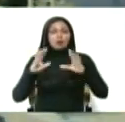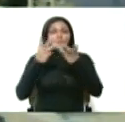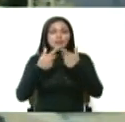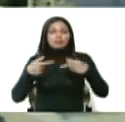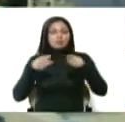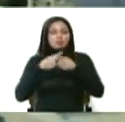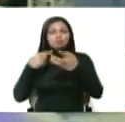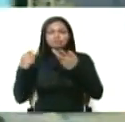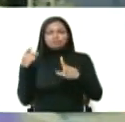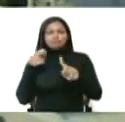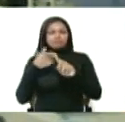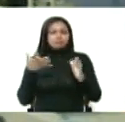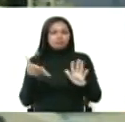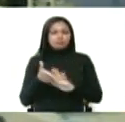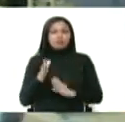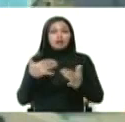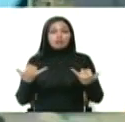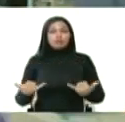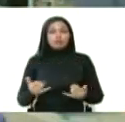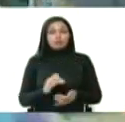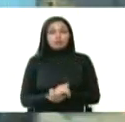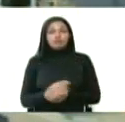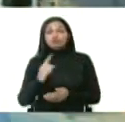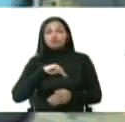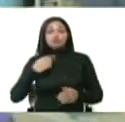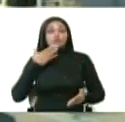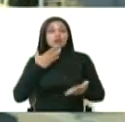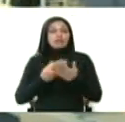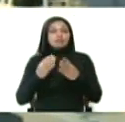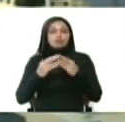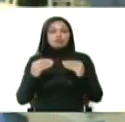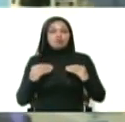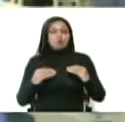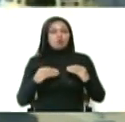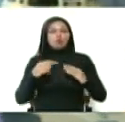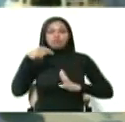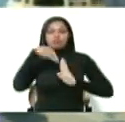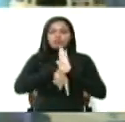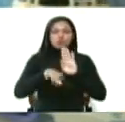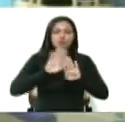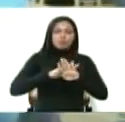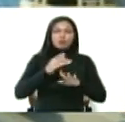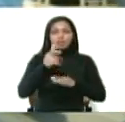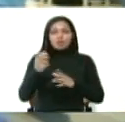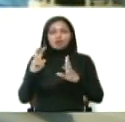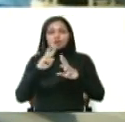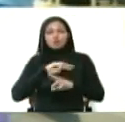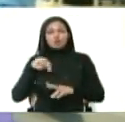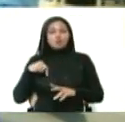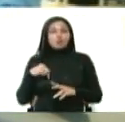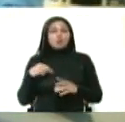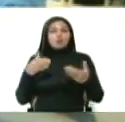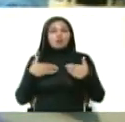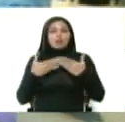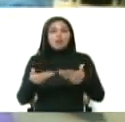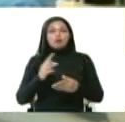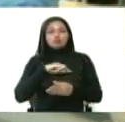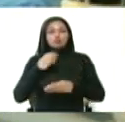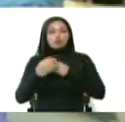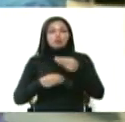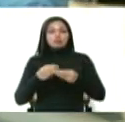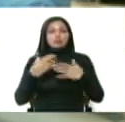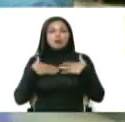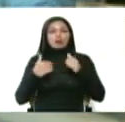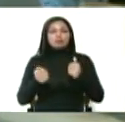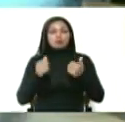administrativas, en fin, presidente, de verdad, agradecido de todo corazón por este nuevo regalo que le hacemos a la